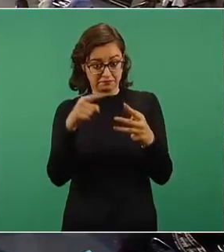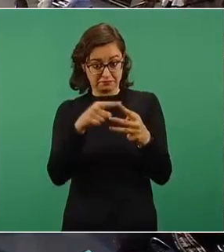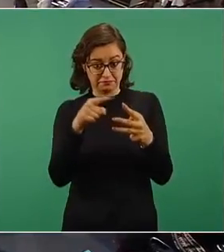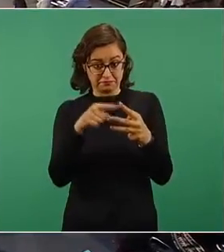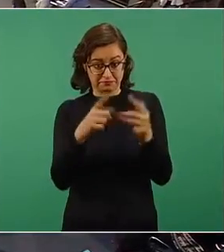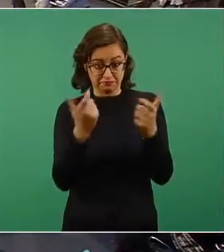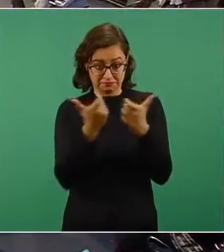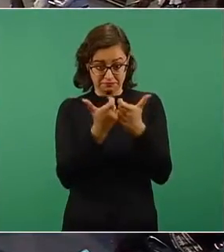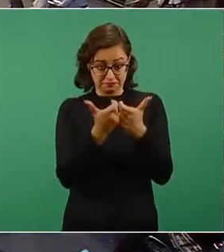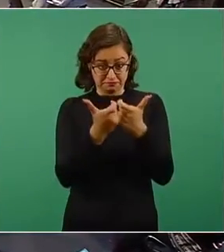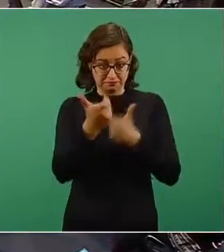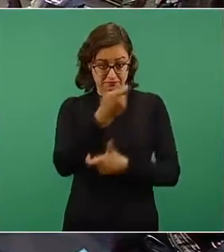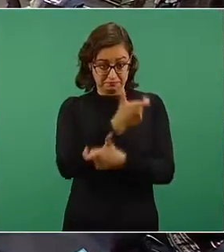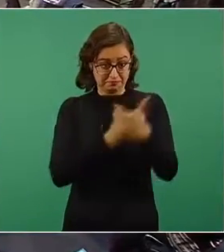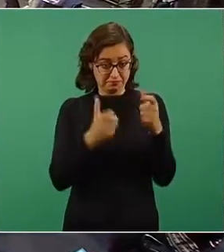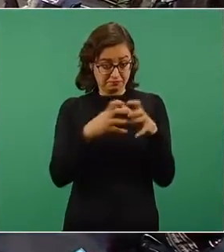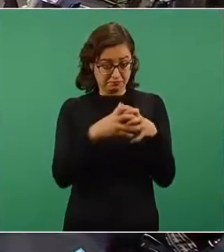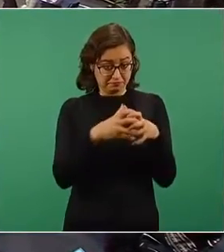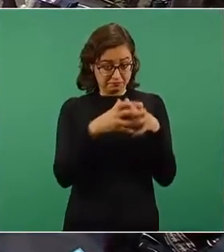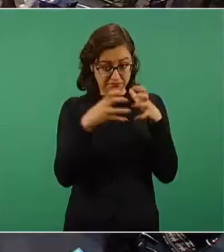crecimiento económico